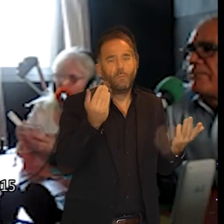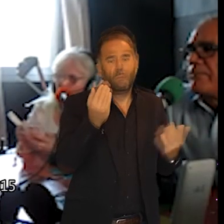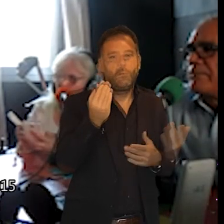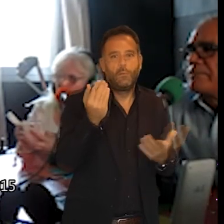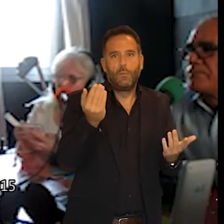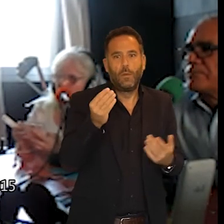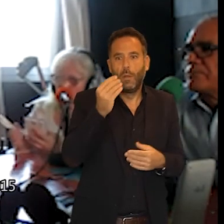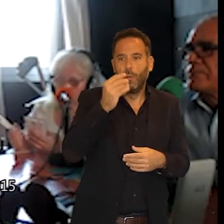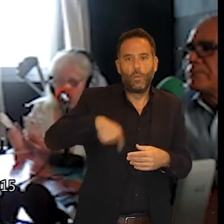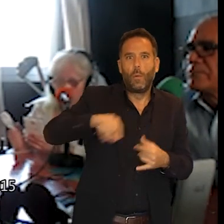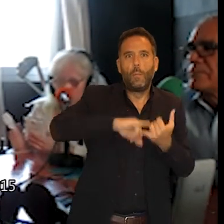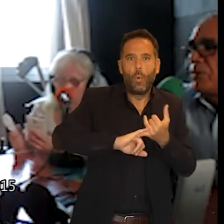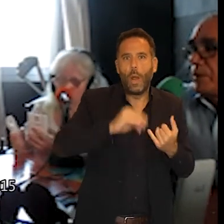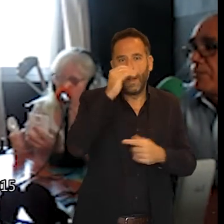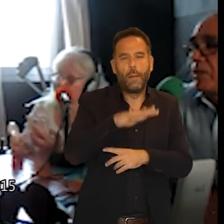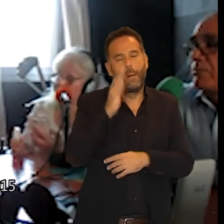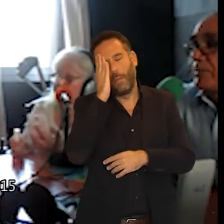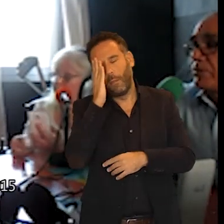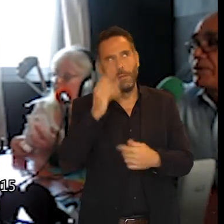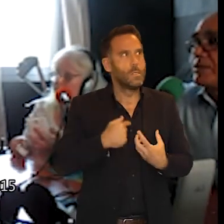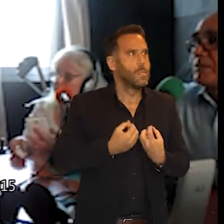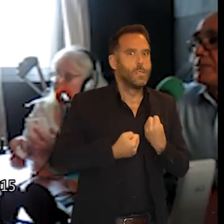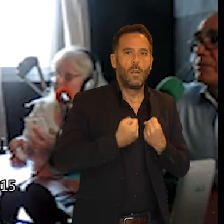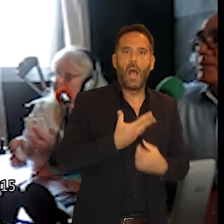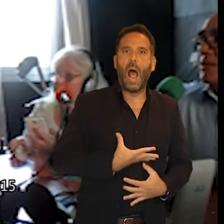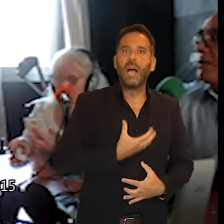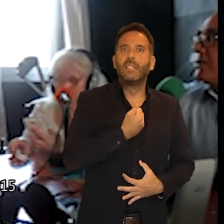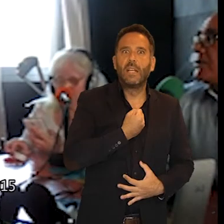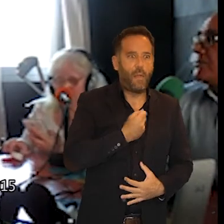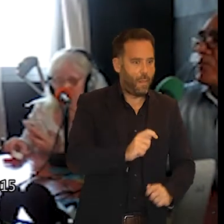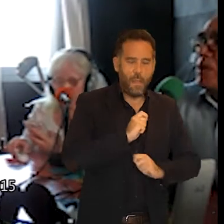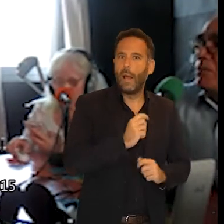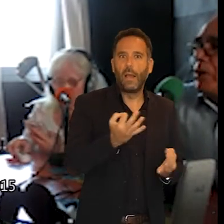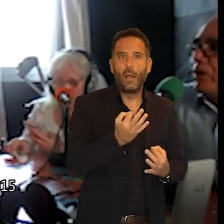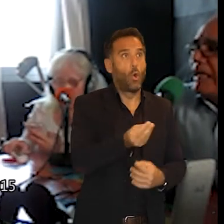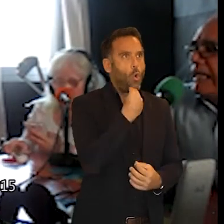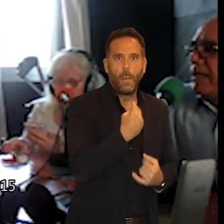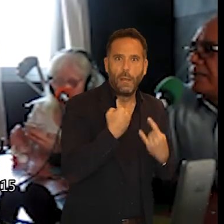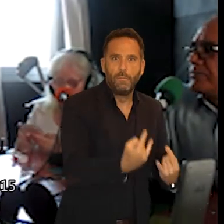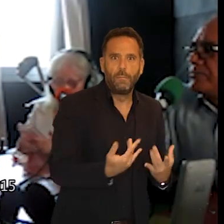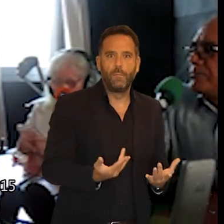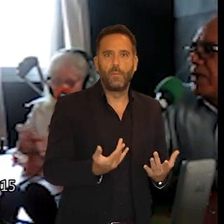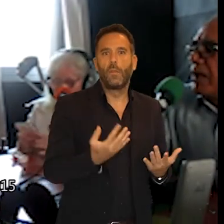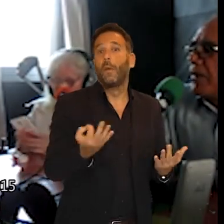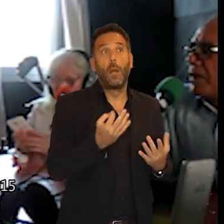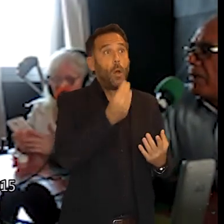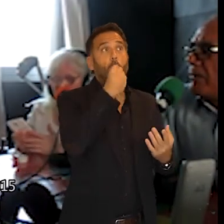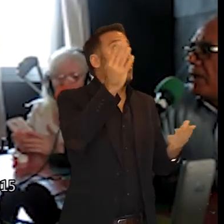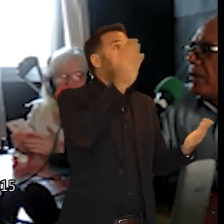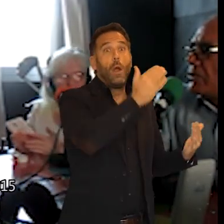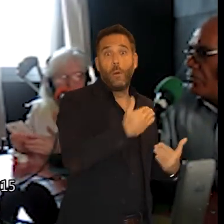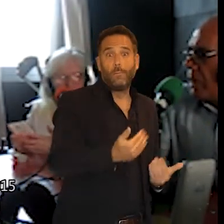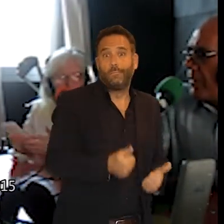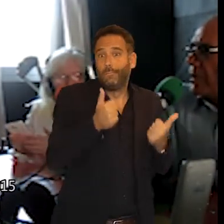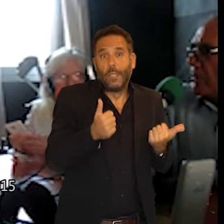tiro para el frigorífico. Cosas como son. Entonces, porque la ansiedad te hace comer, ¿entiendes? Sí, claro. Entonces, ¿qué pasa? Que no tener esas comidas, pues... Y